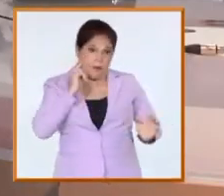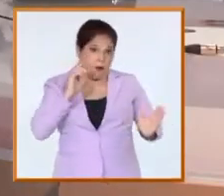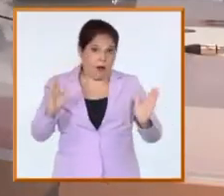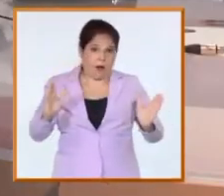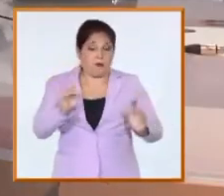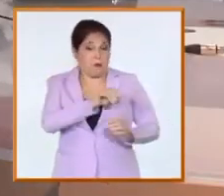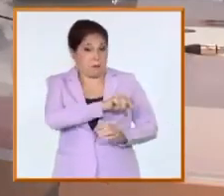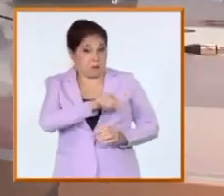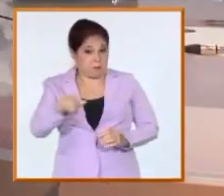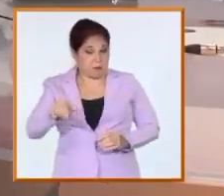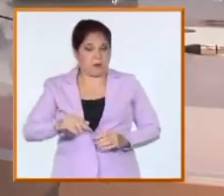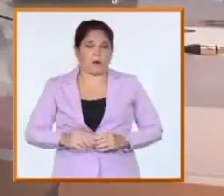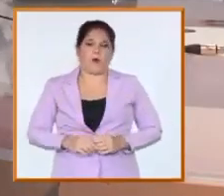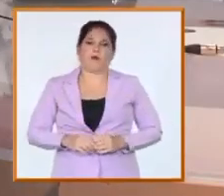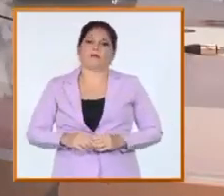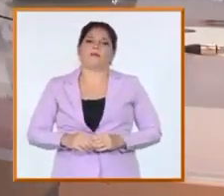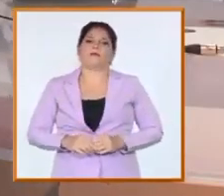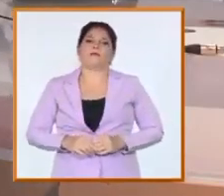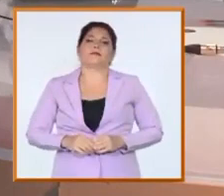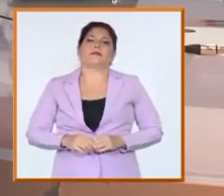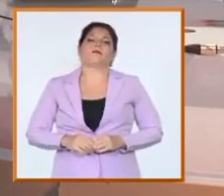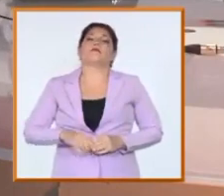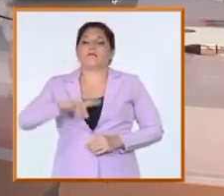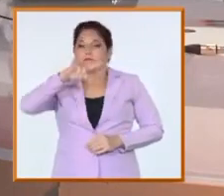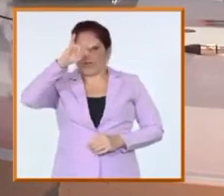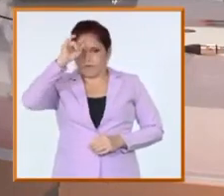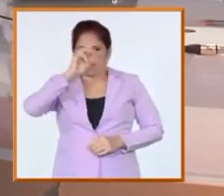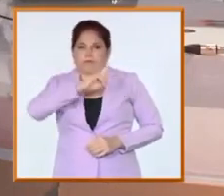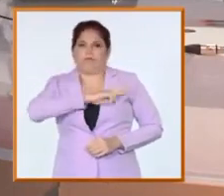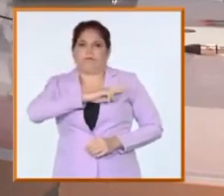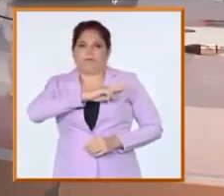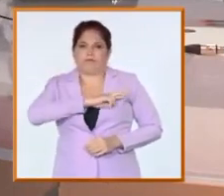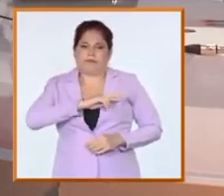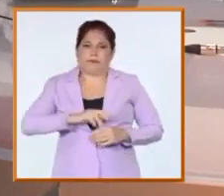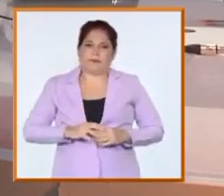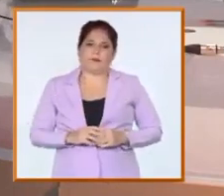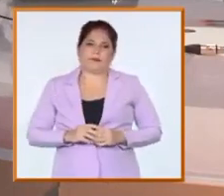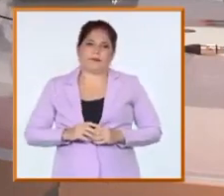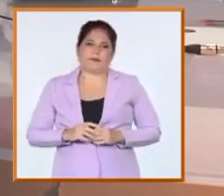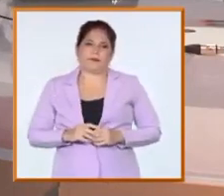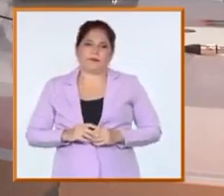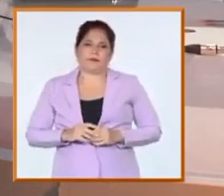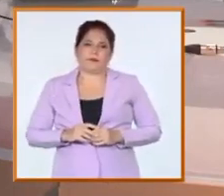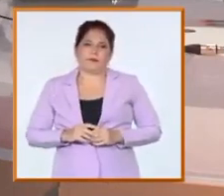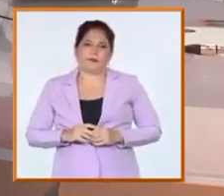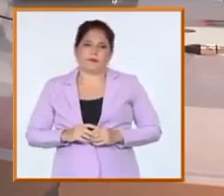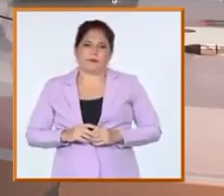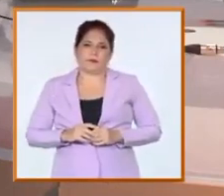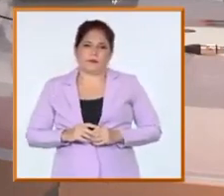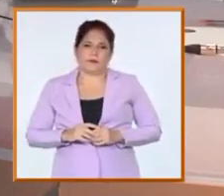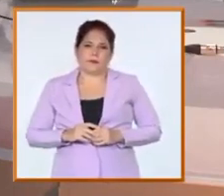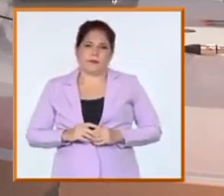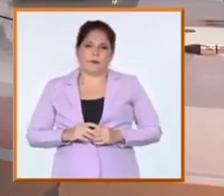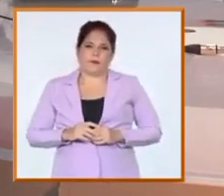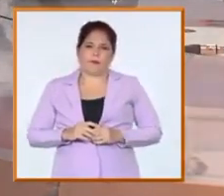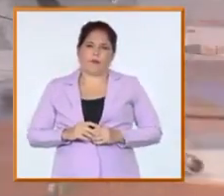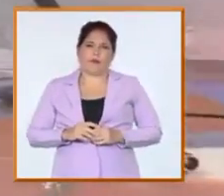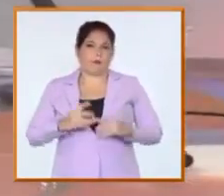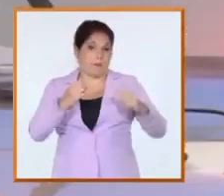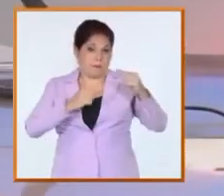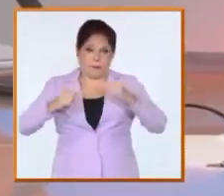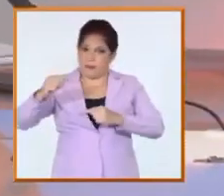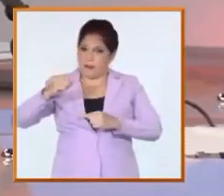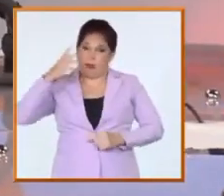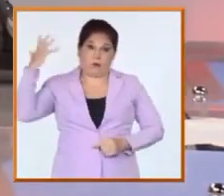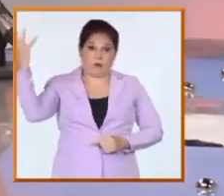causaron también daños en la vivienda Sí aquí el en primer lugar los eventos meteorológicos